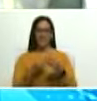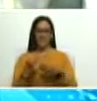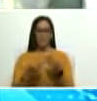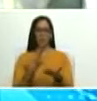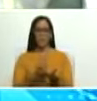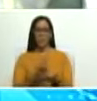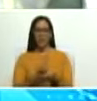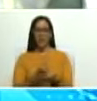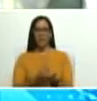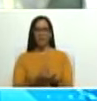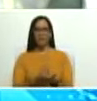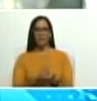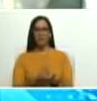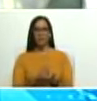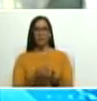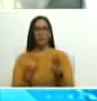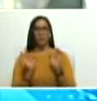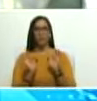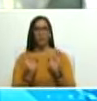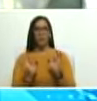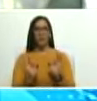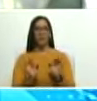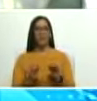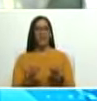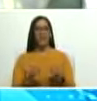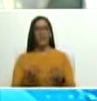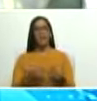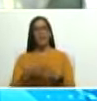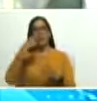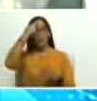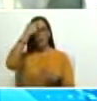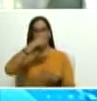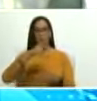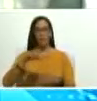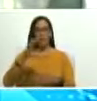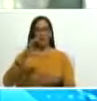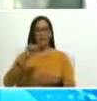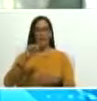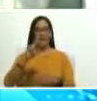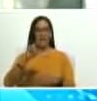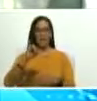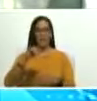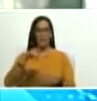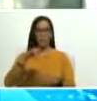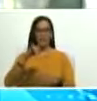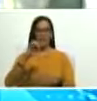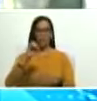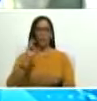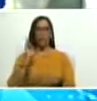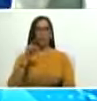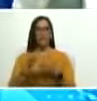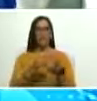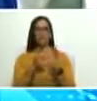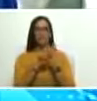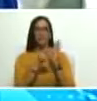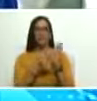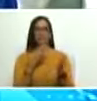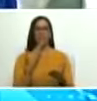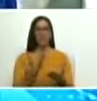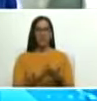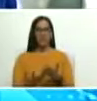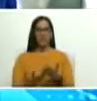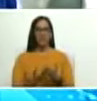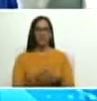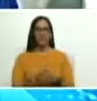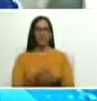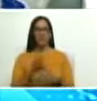Monagas, justamente en el pueblo de Caripito. Usted una vez hasta hizo la publicidad, le agradecemos, no se la vamos a